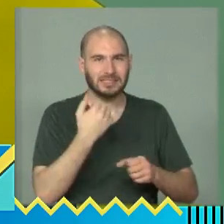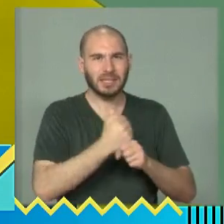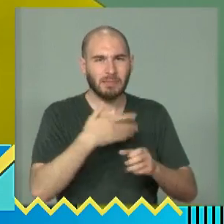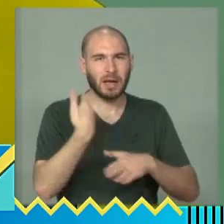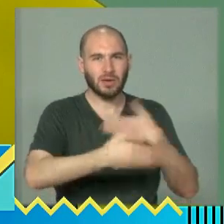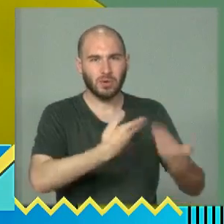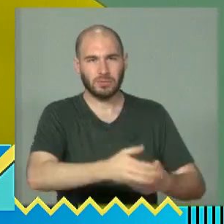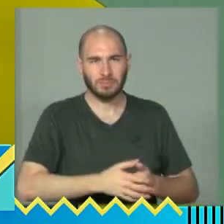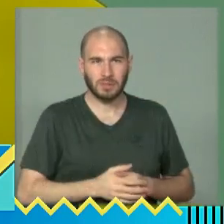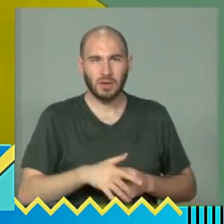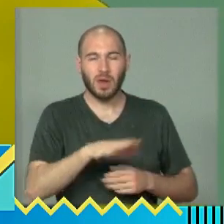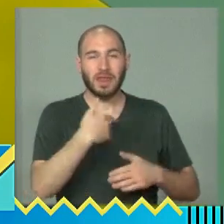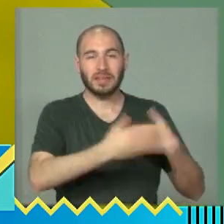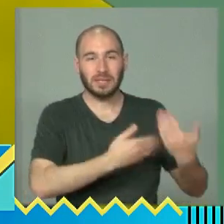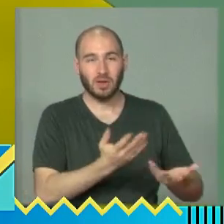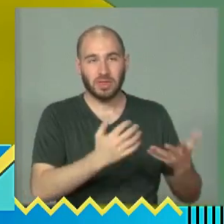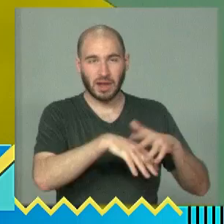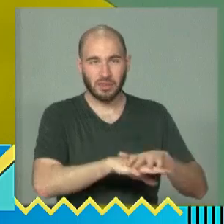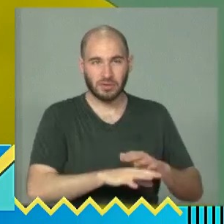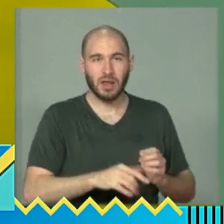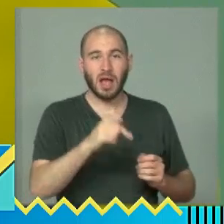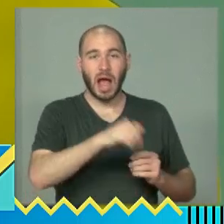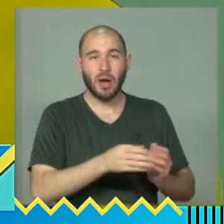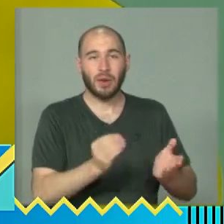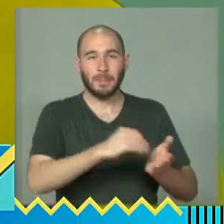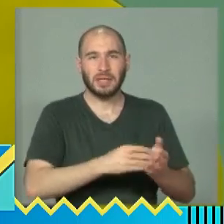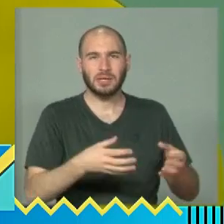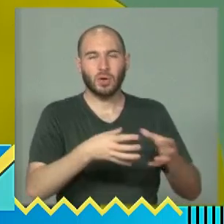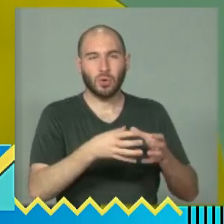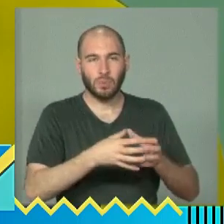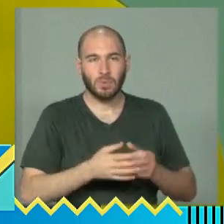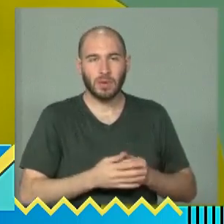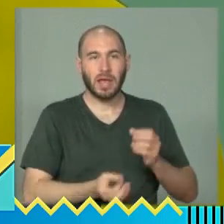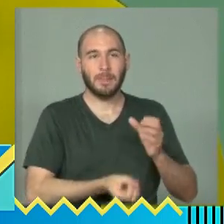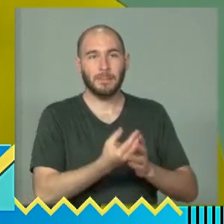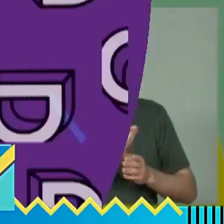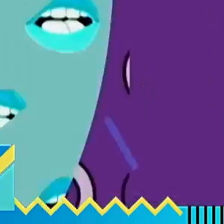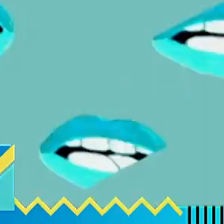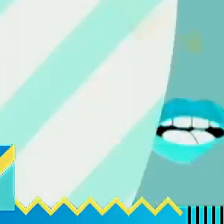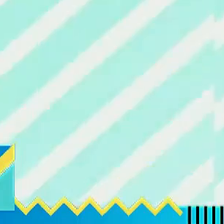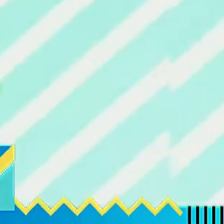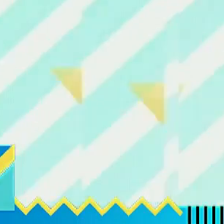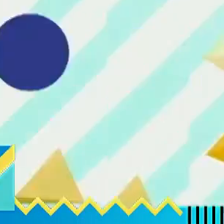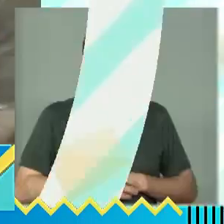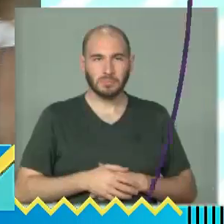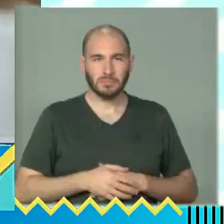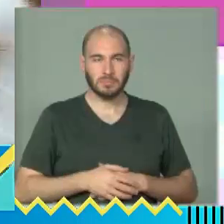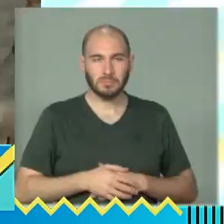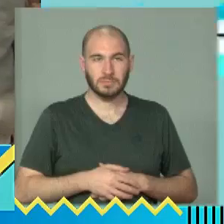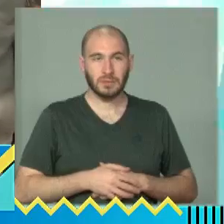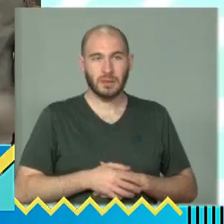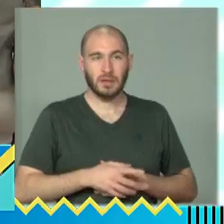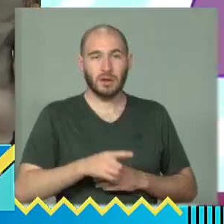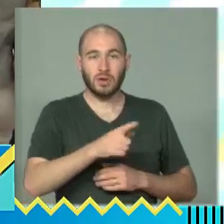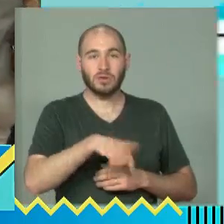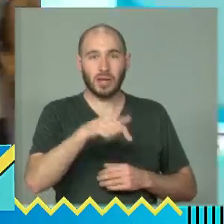y con el área de desarrollo emprendedor, esta vez se sumaron como equipos de emprendedores creativos. Bien. Y bueno, por eso mismo